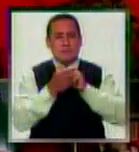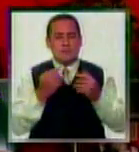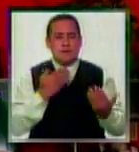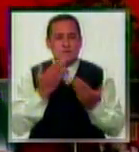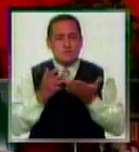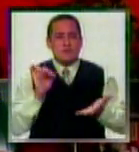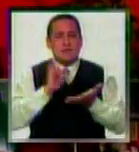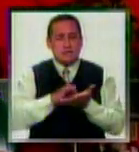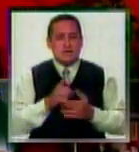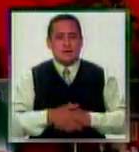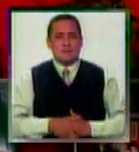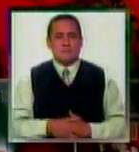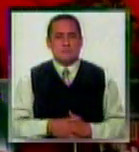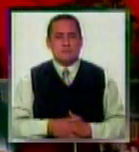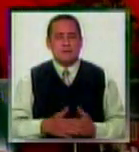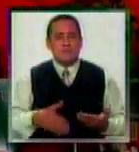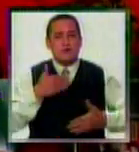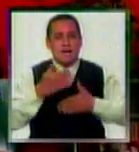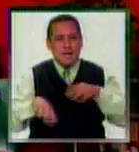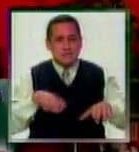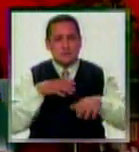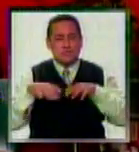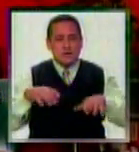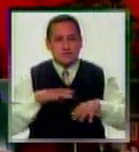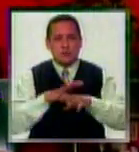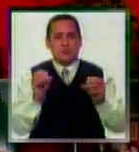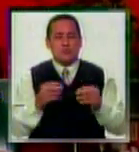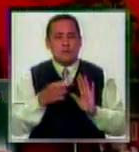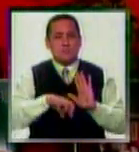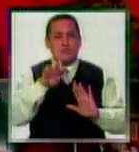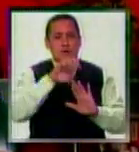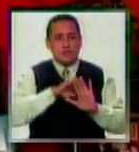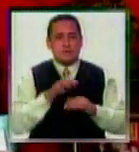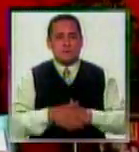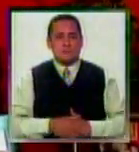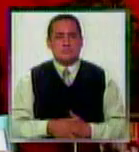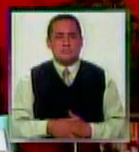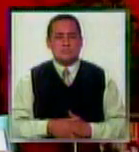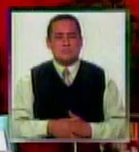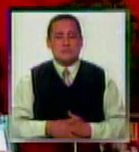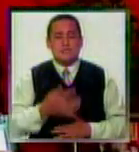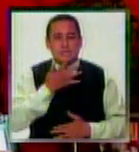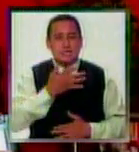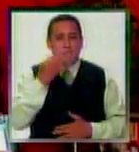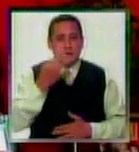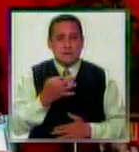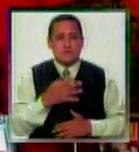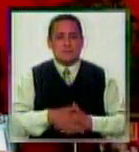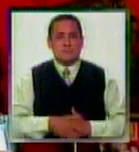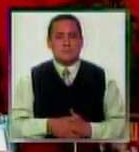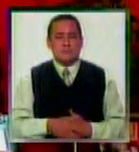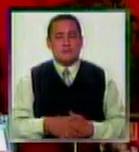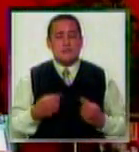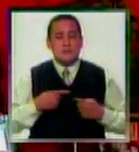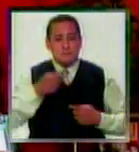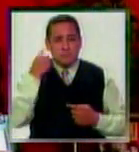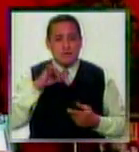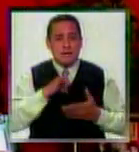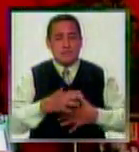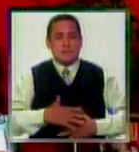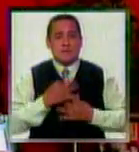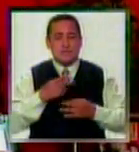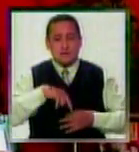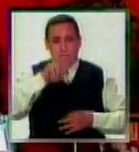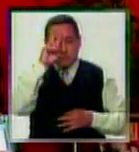como se fue elaborando este proyecto realmente para los intereses del Perú